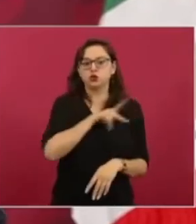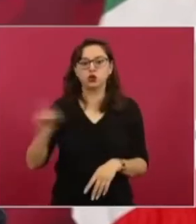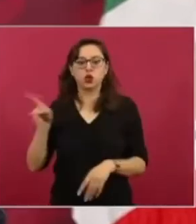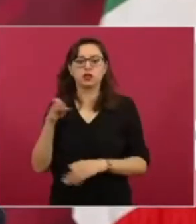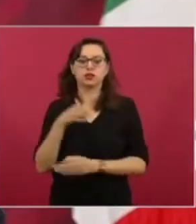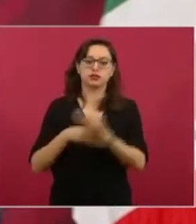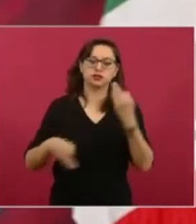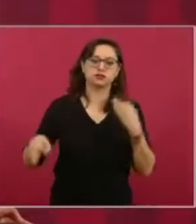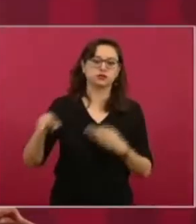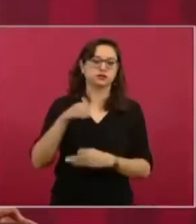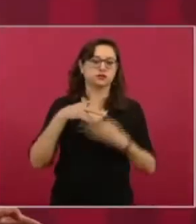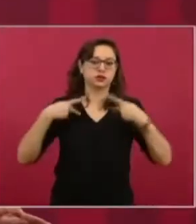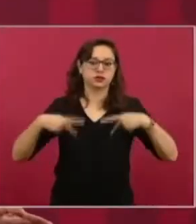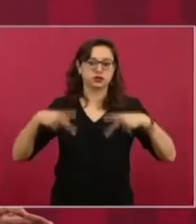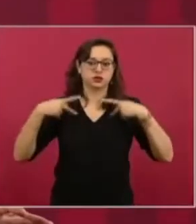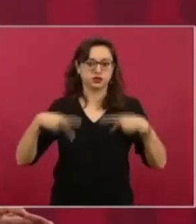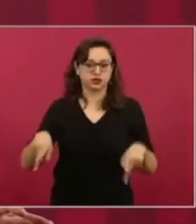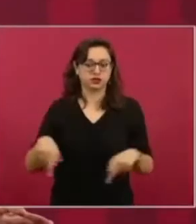Pero